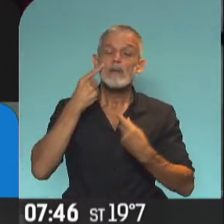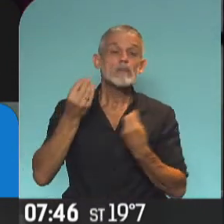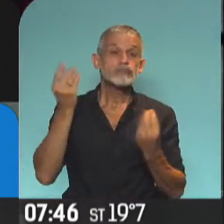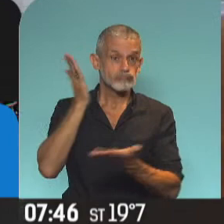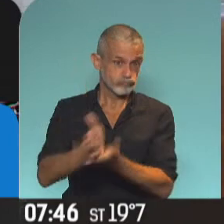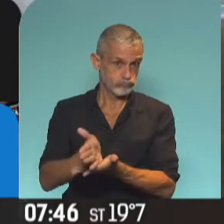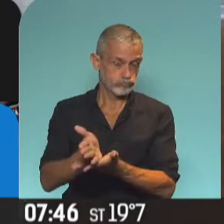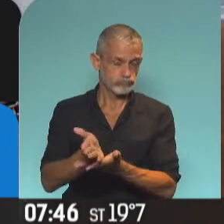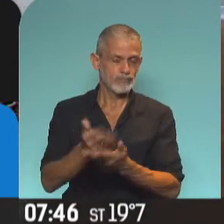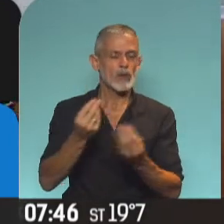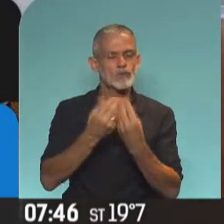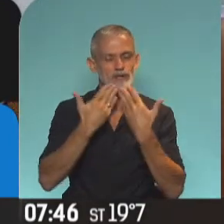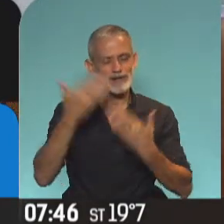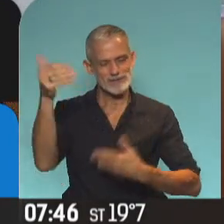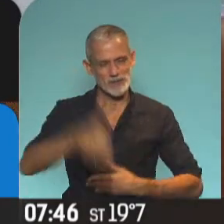gracias